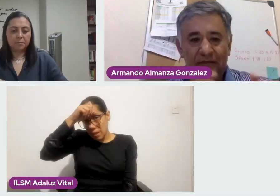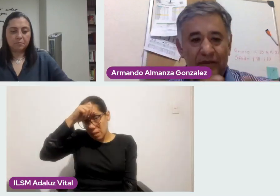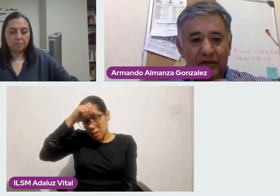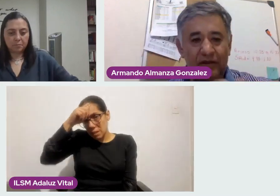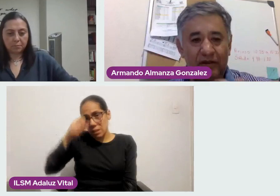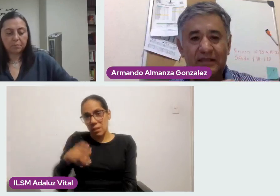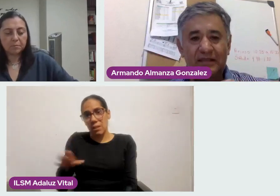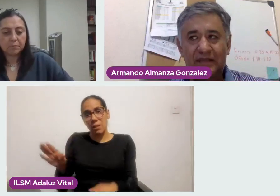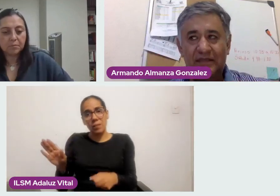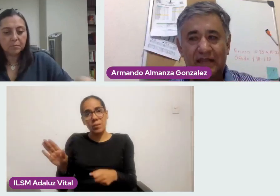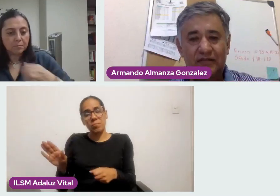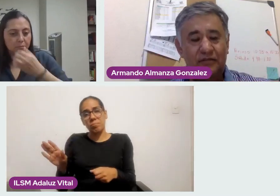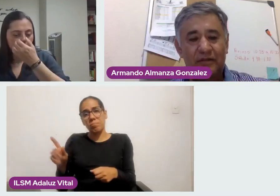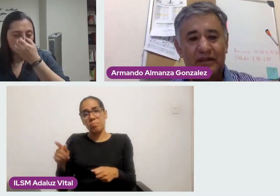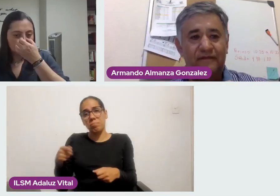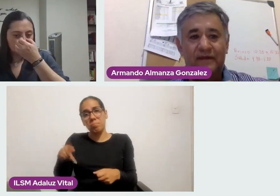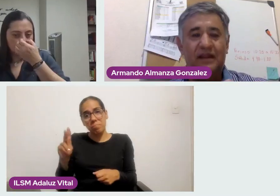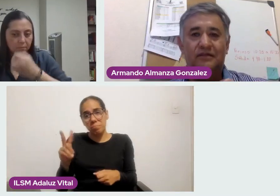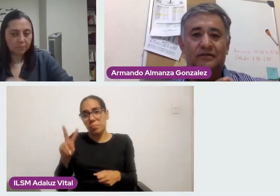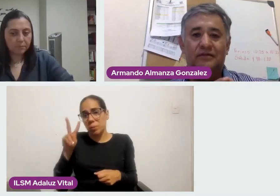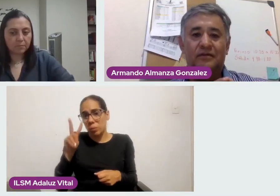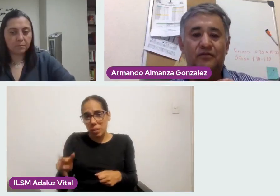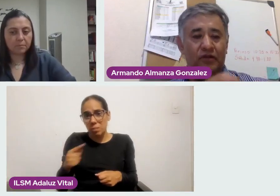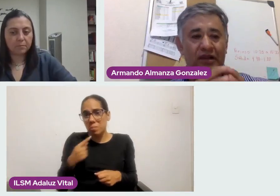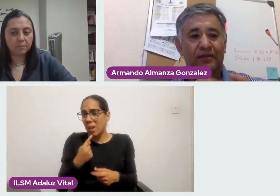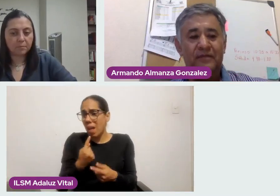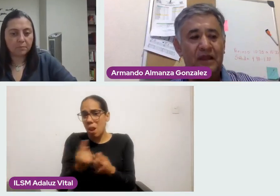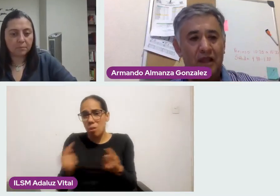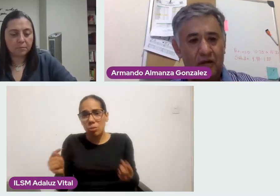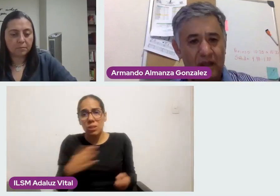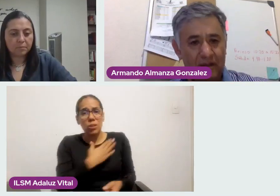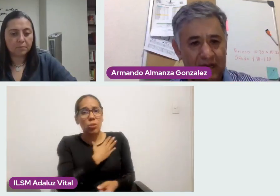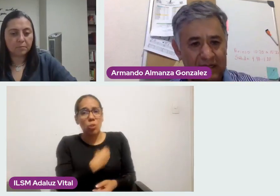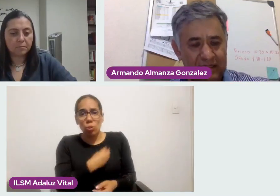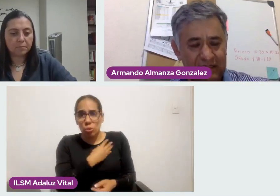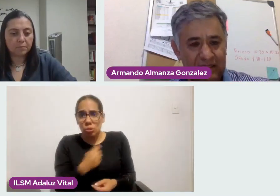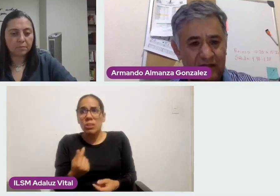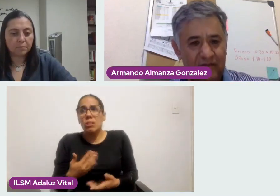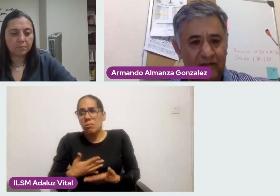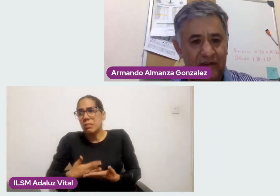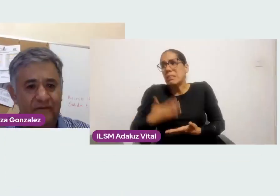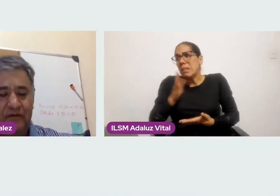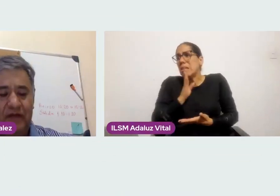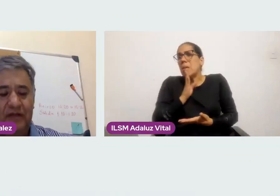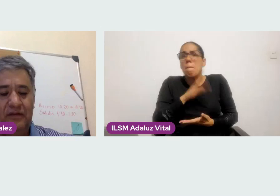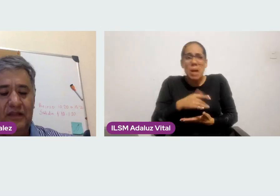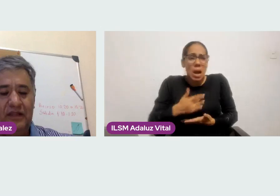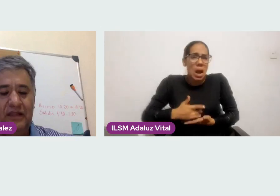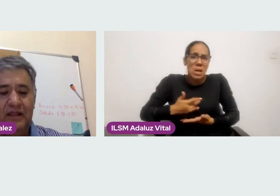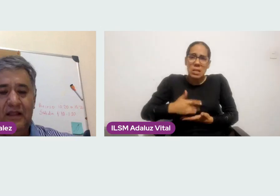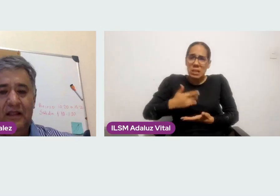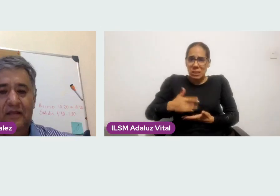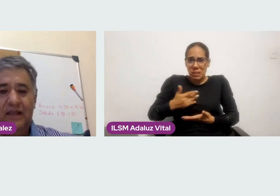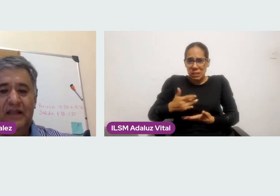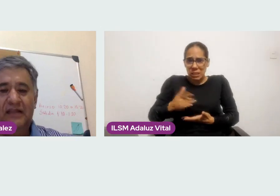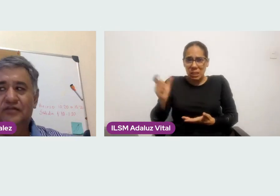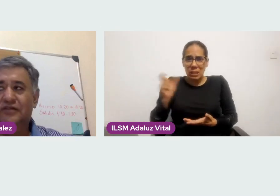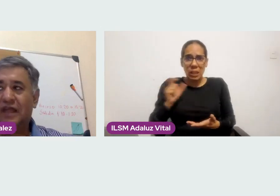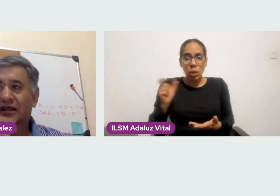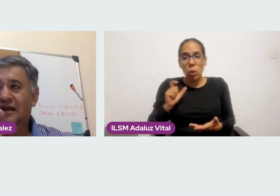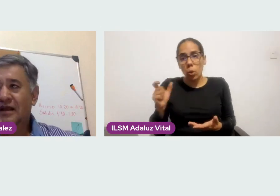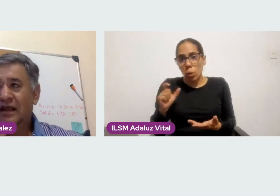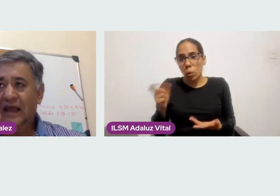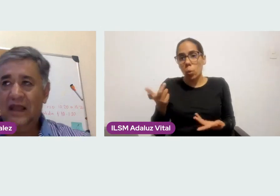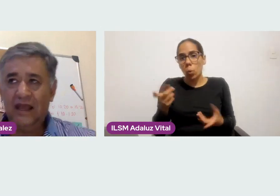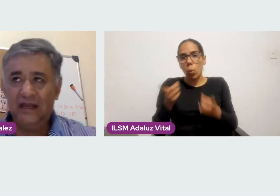supuesto que el menor va a estar sumamente afectado. ¿Por qué? Y lo voy a hablar en ese sentido figurado.